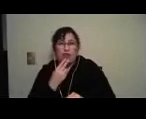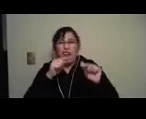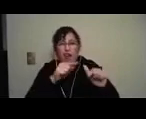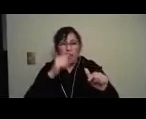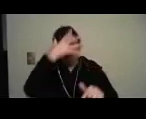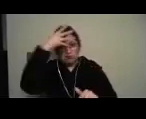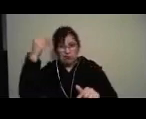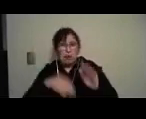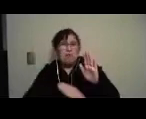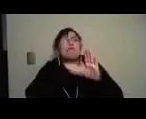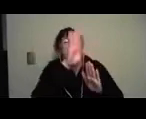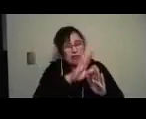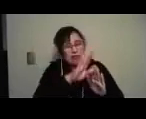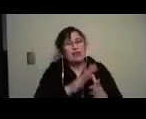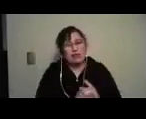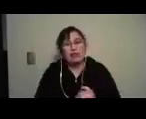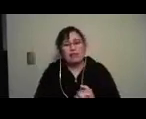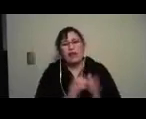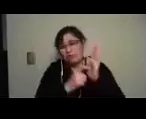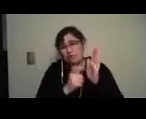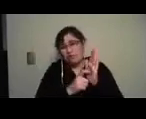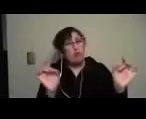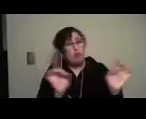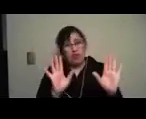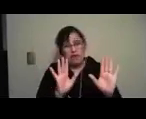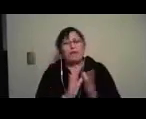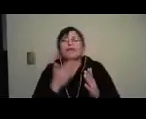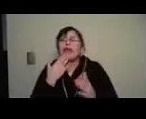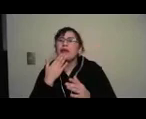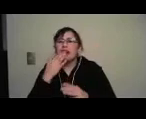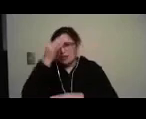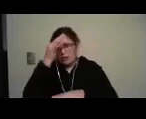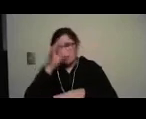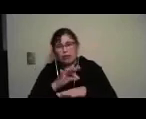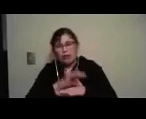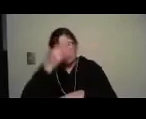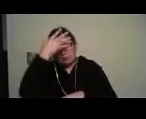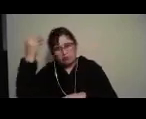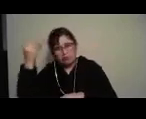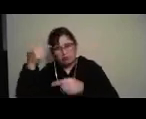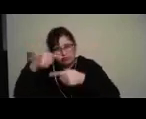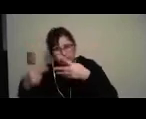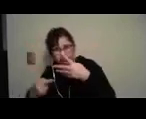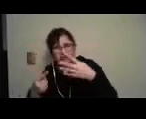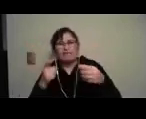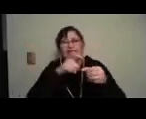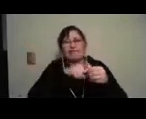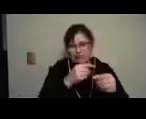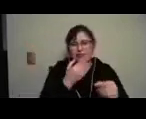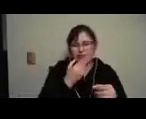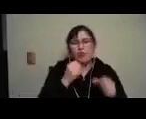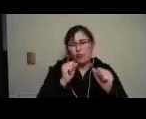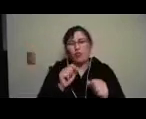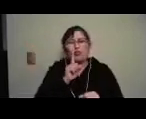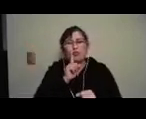¿ya? Y por supuesto el tener una patología de tipo demencial, ¿ya? Significa que las